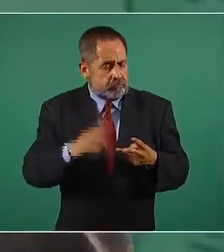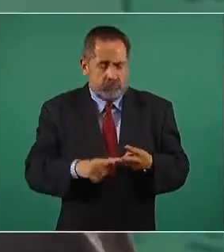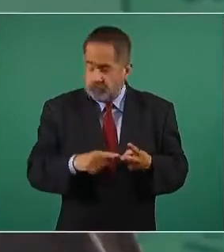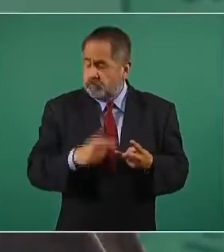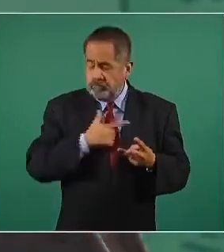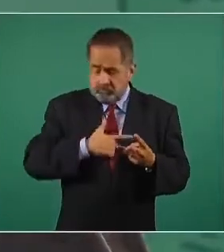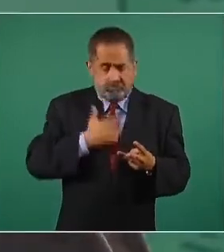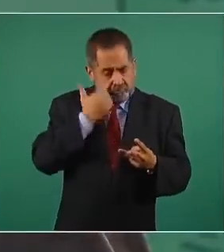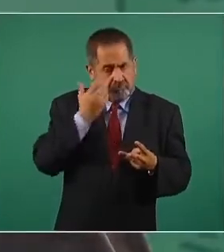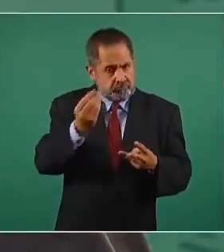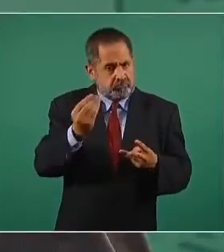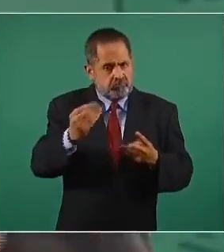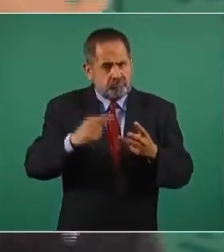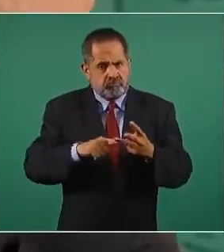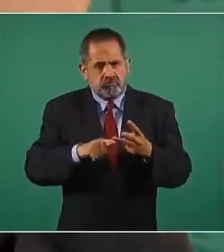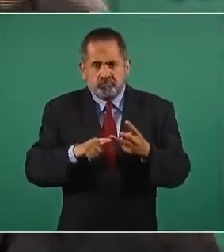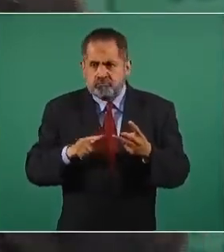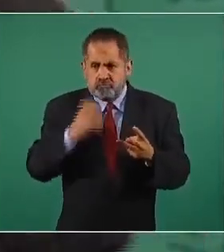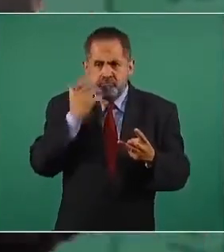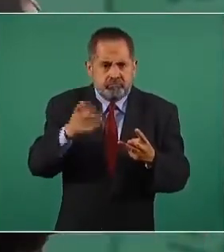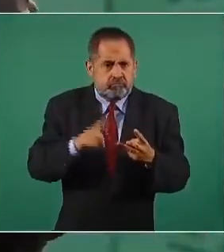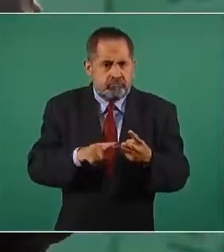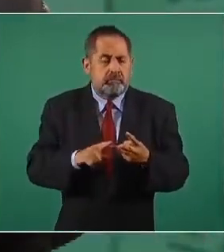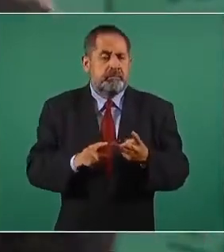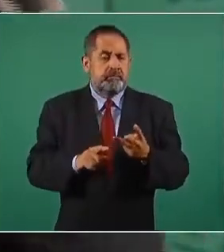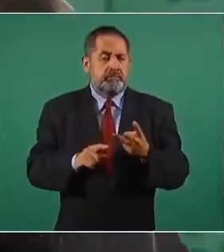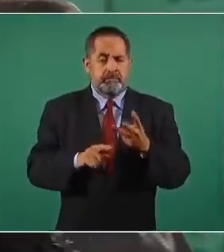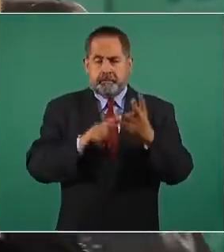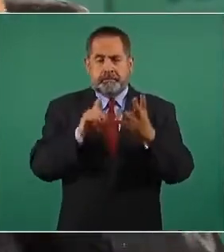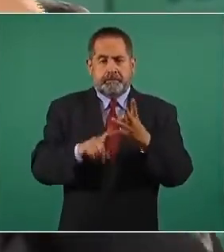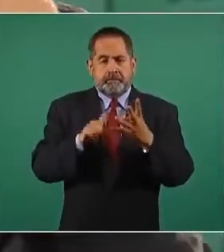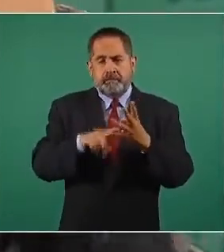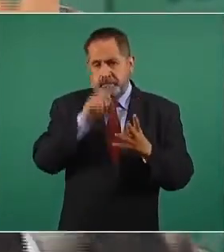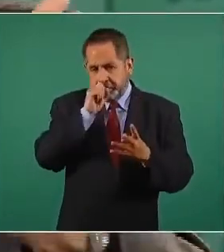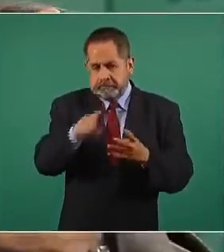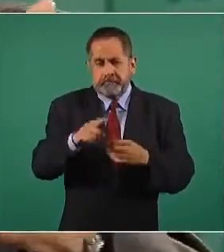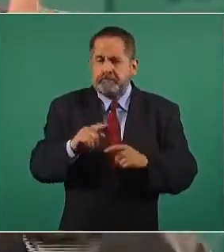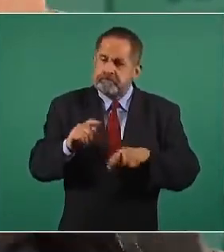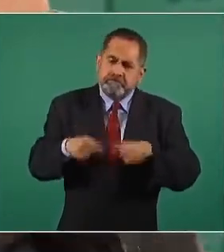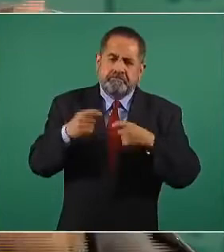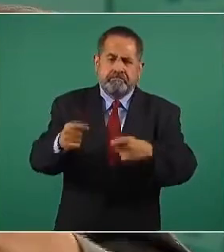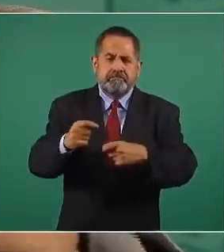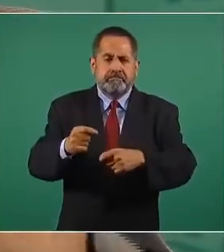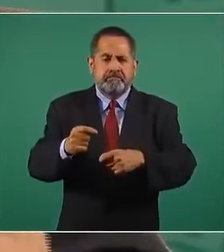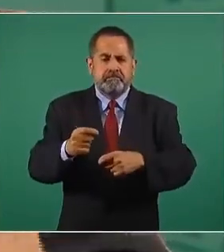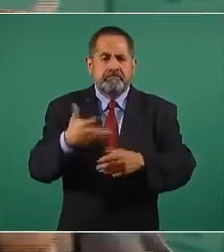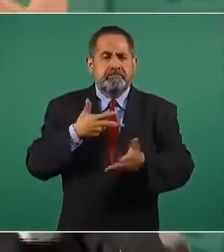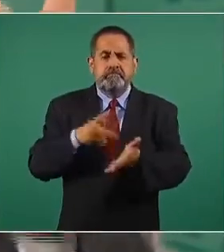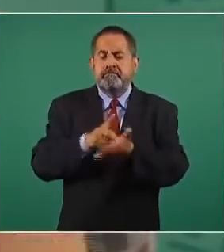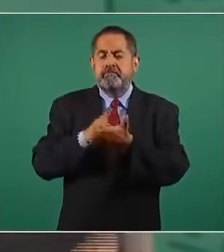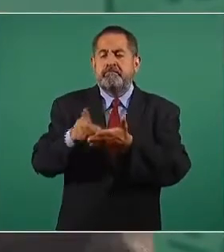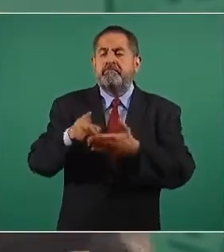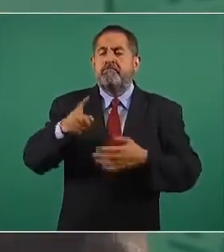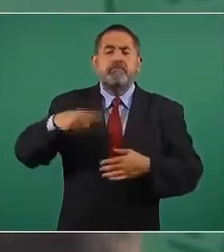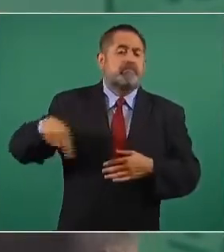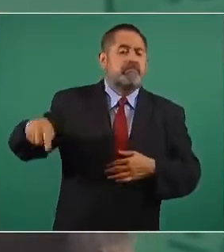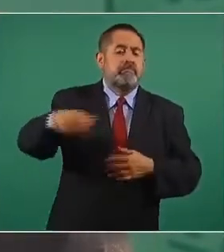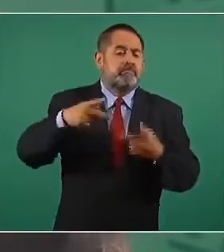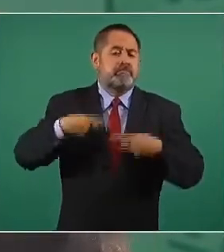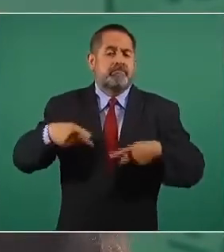mucho. Y por si fuese poco, garantizamos el derecho del pueblo a la